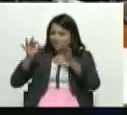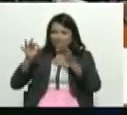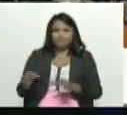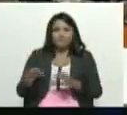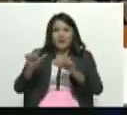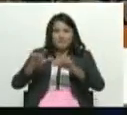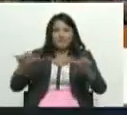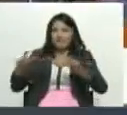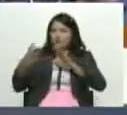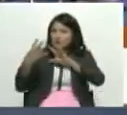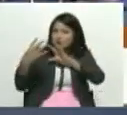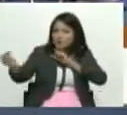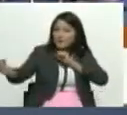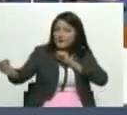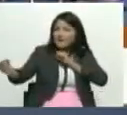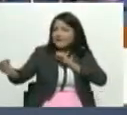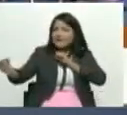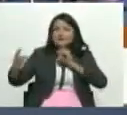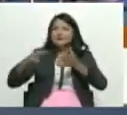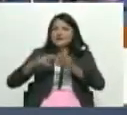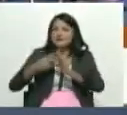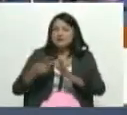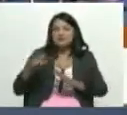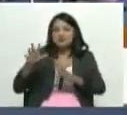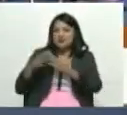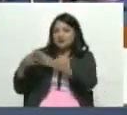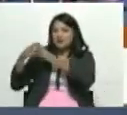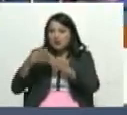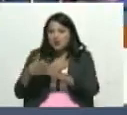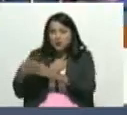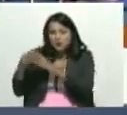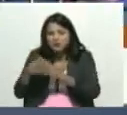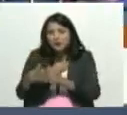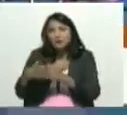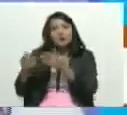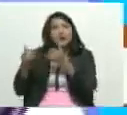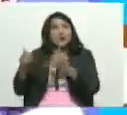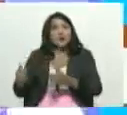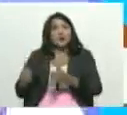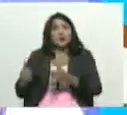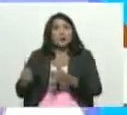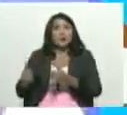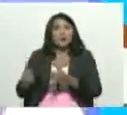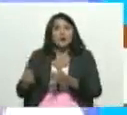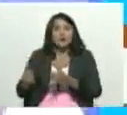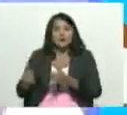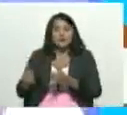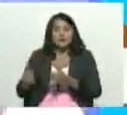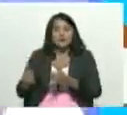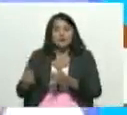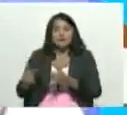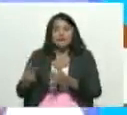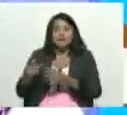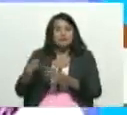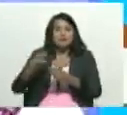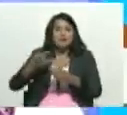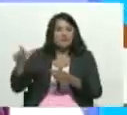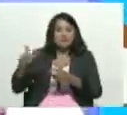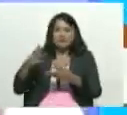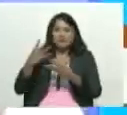entienda qué es lo que es el imperialismo hoy en día Hay un malentendido inmenso sobre Qué es el